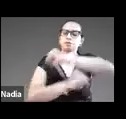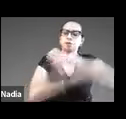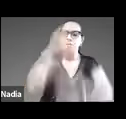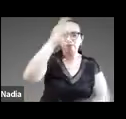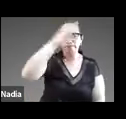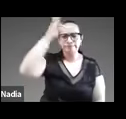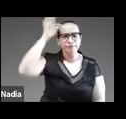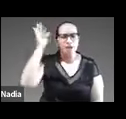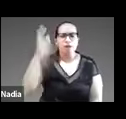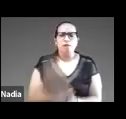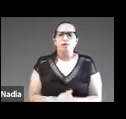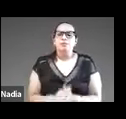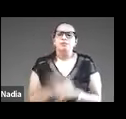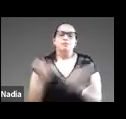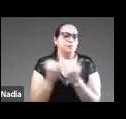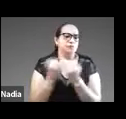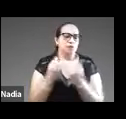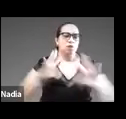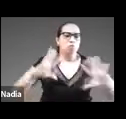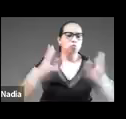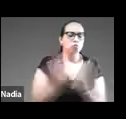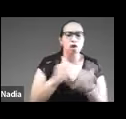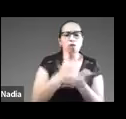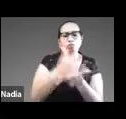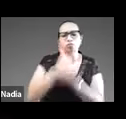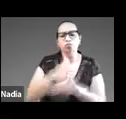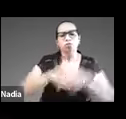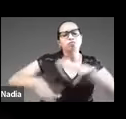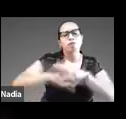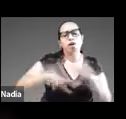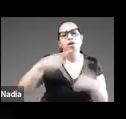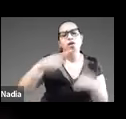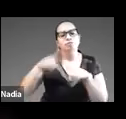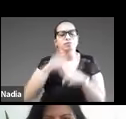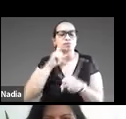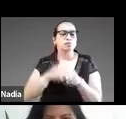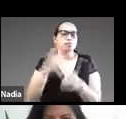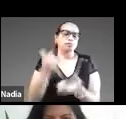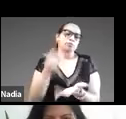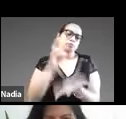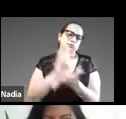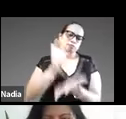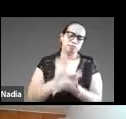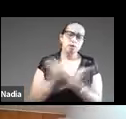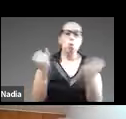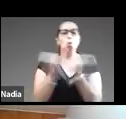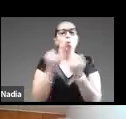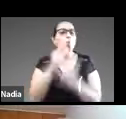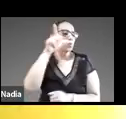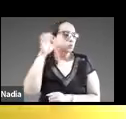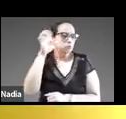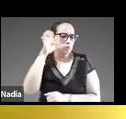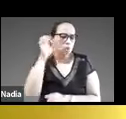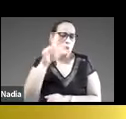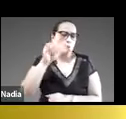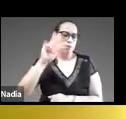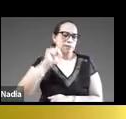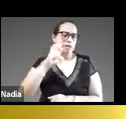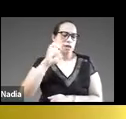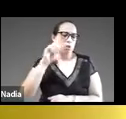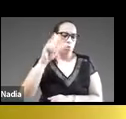Kahlo y colaboradora del área de diversidad sexual y funcional. Y también a Luis Eduardo Sánchez Toscano, que es